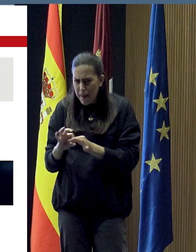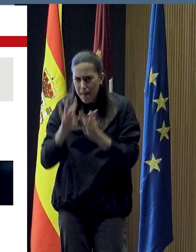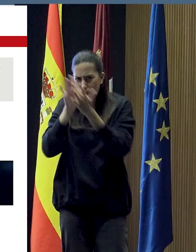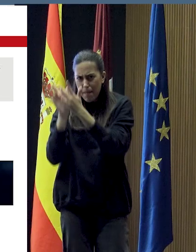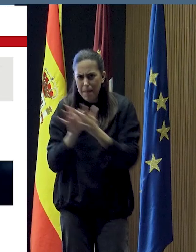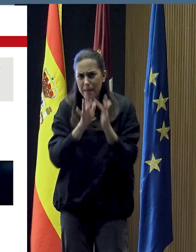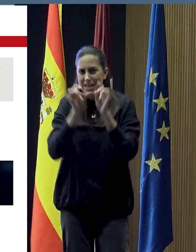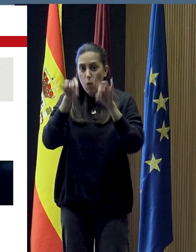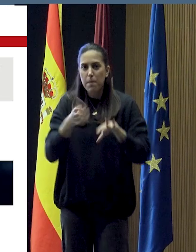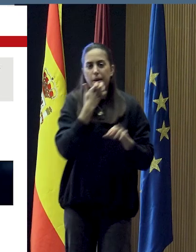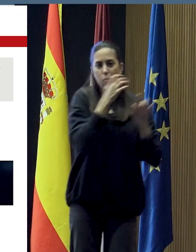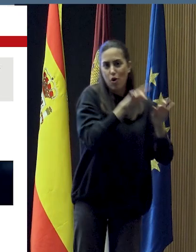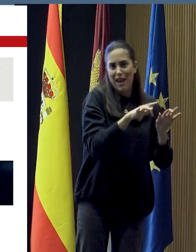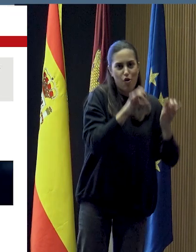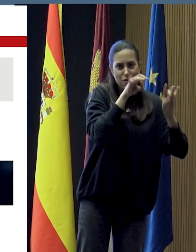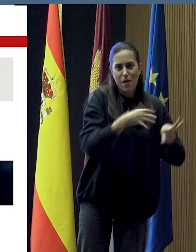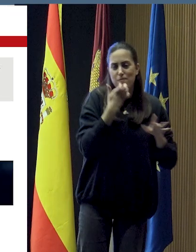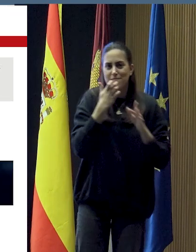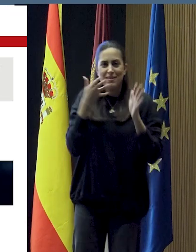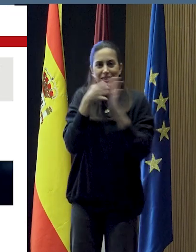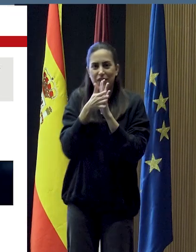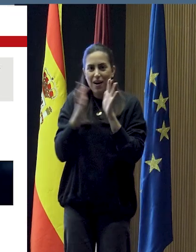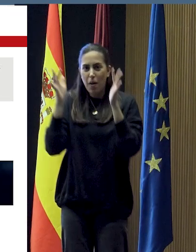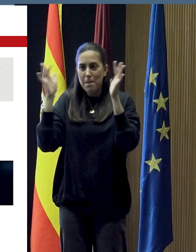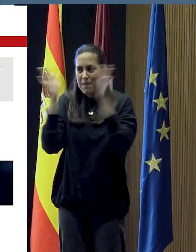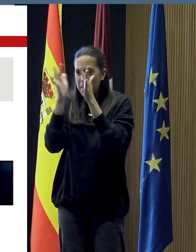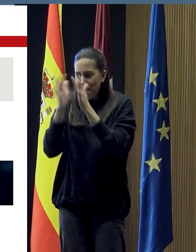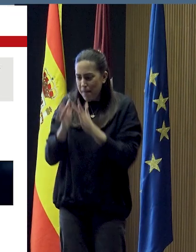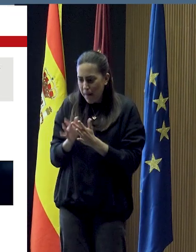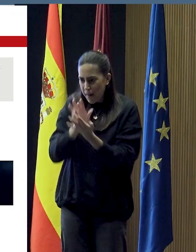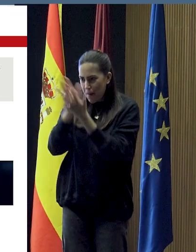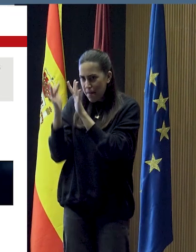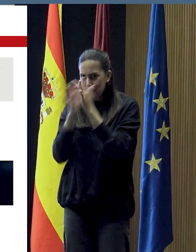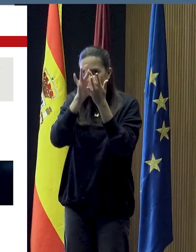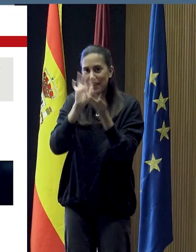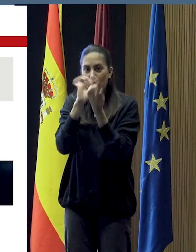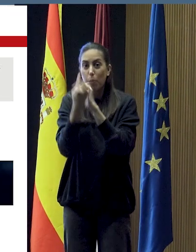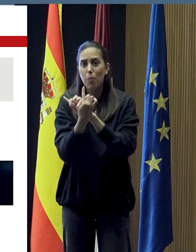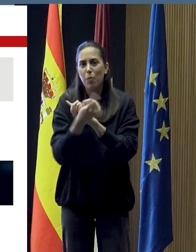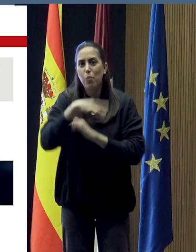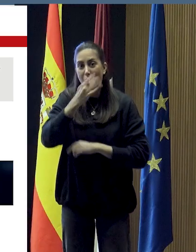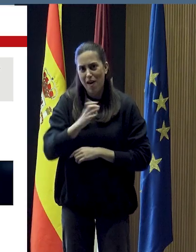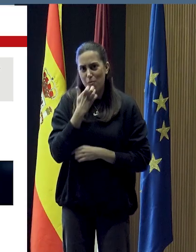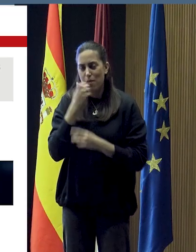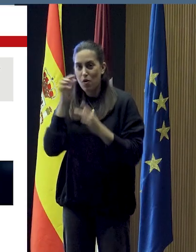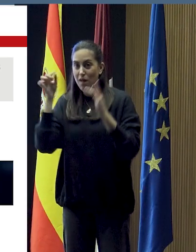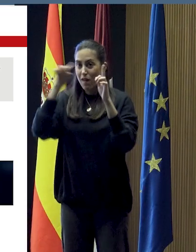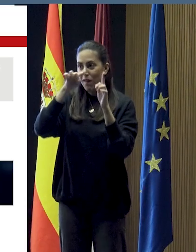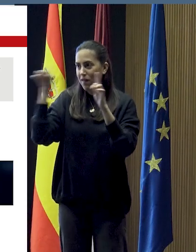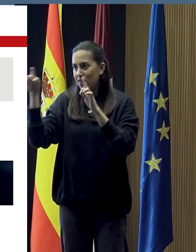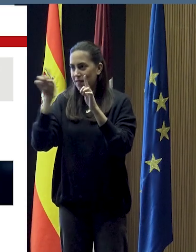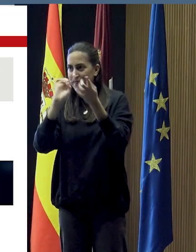ordenadores, empiezan a conectarse entre sí y estas conexiones son modificables. Y esto es muy